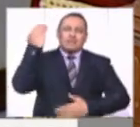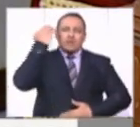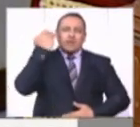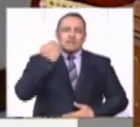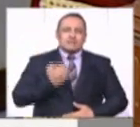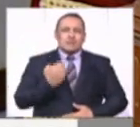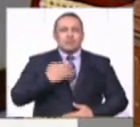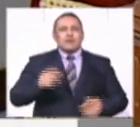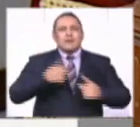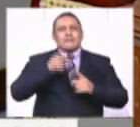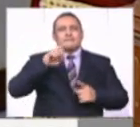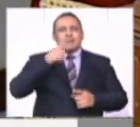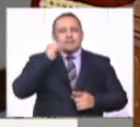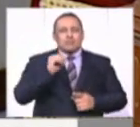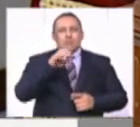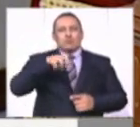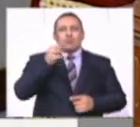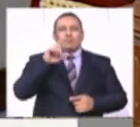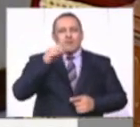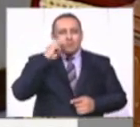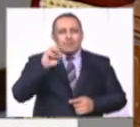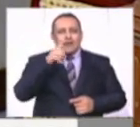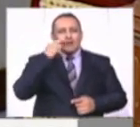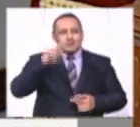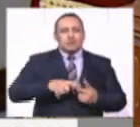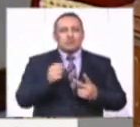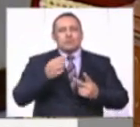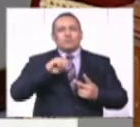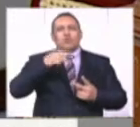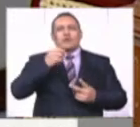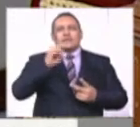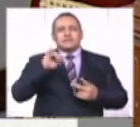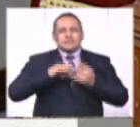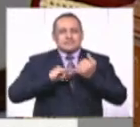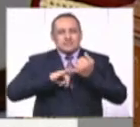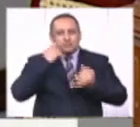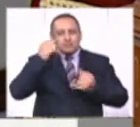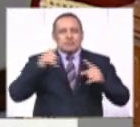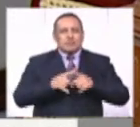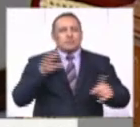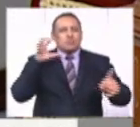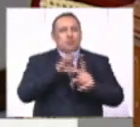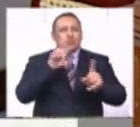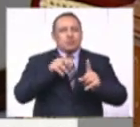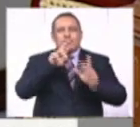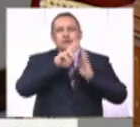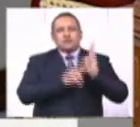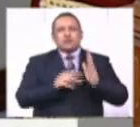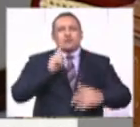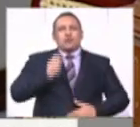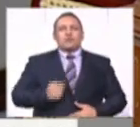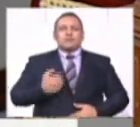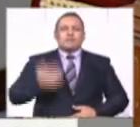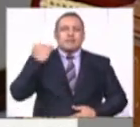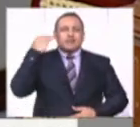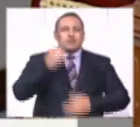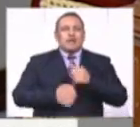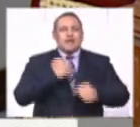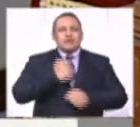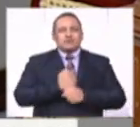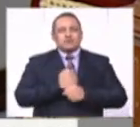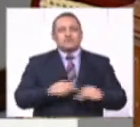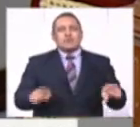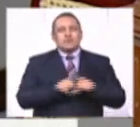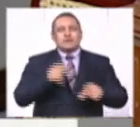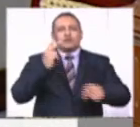papiano ulpiano Marciano modestino criticaban las resoluciones de los jueces en aquella época